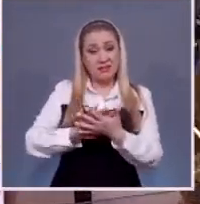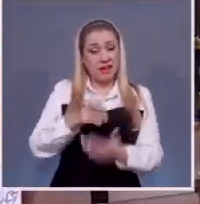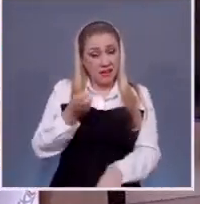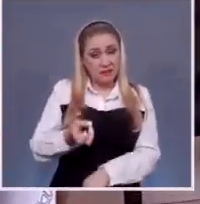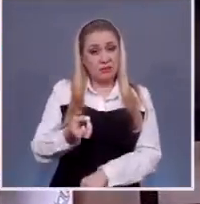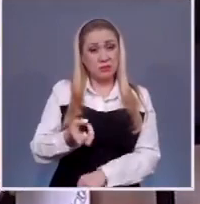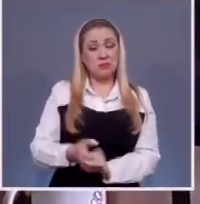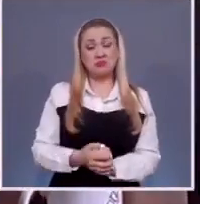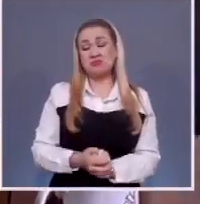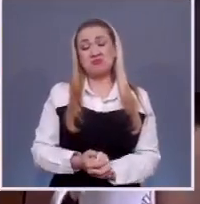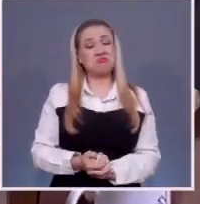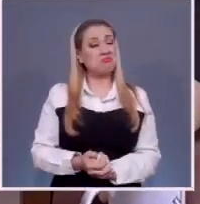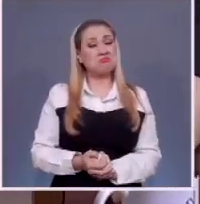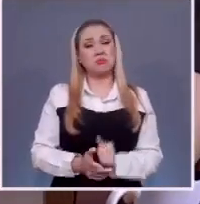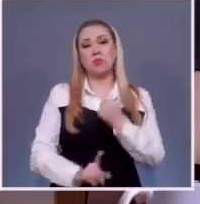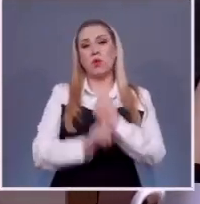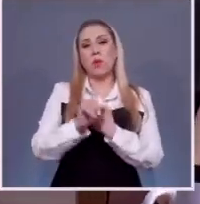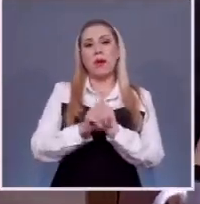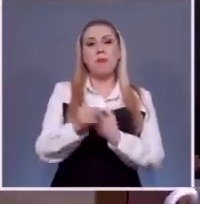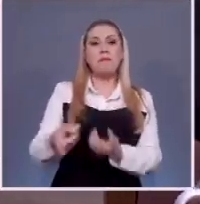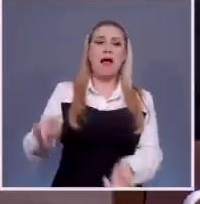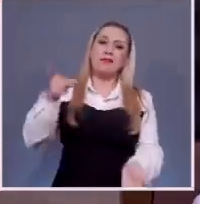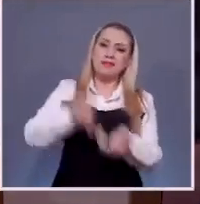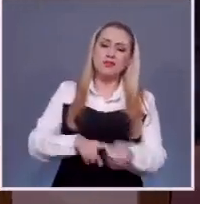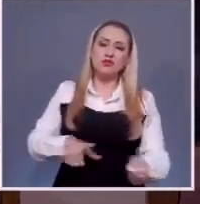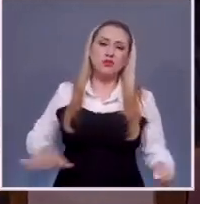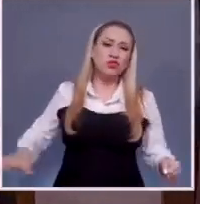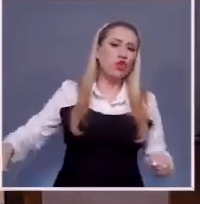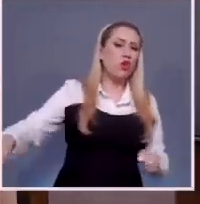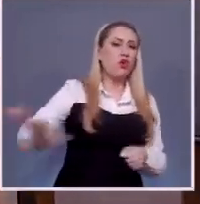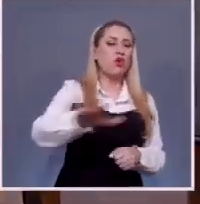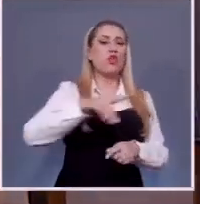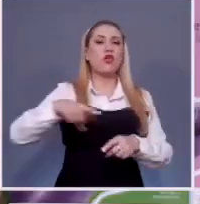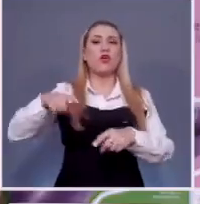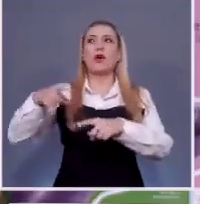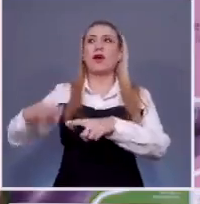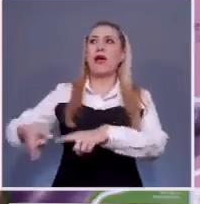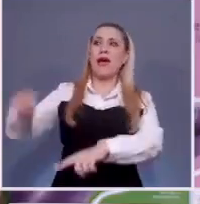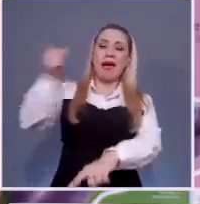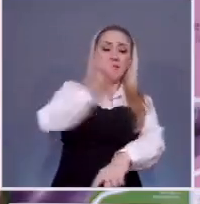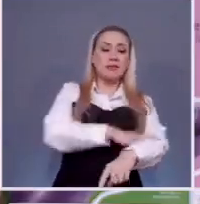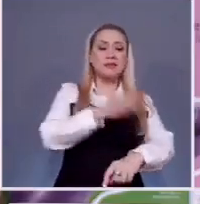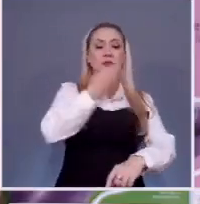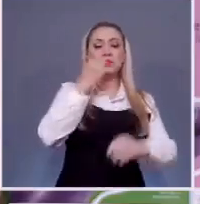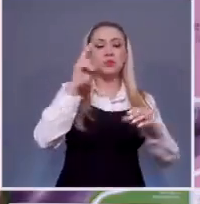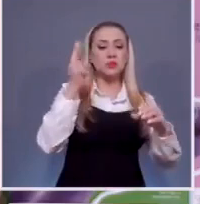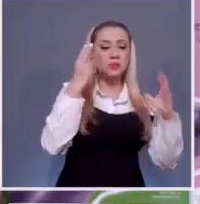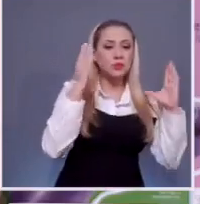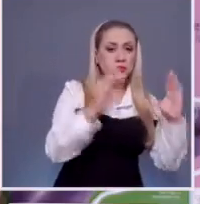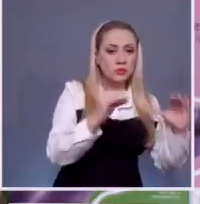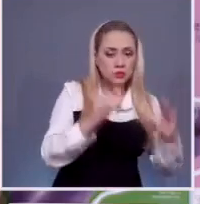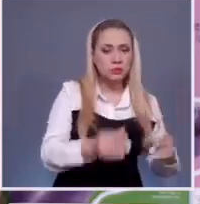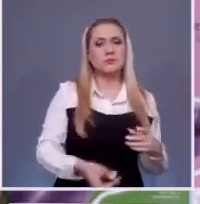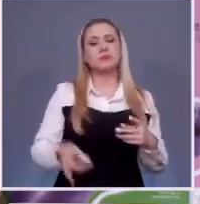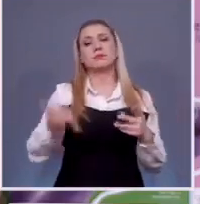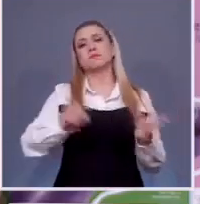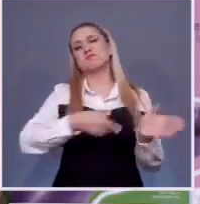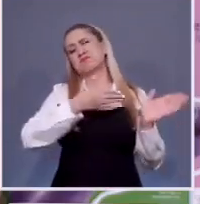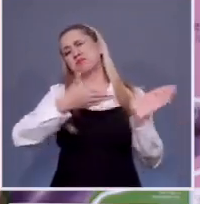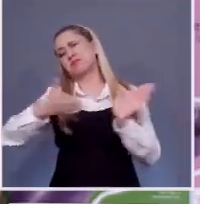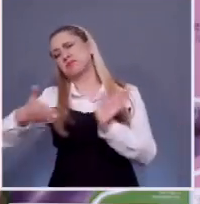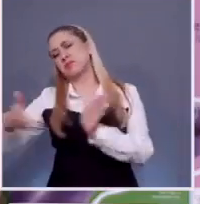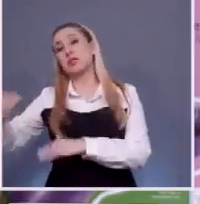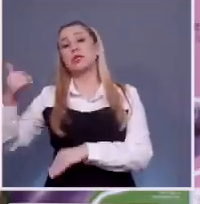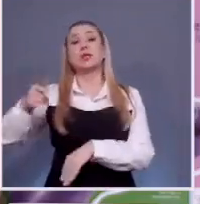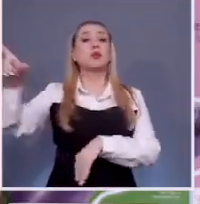es un problema estructural. Tenemos que ver, justo como mencionaba la magistrada, los horarios que trabajan y los médicos, el personal de